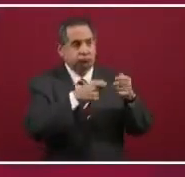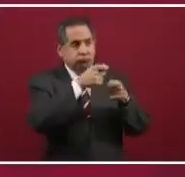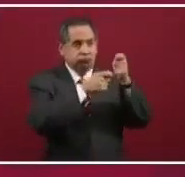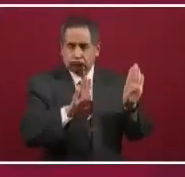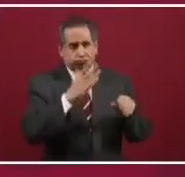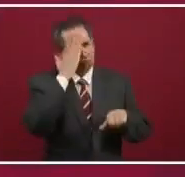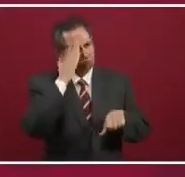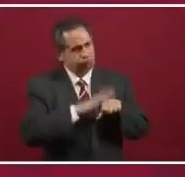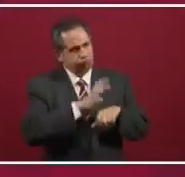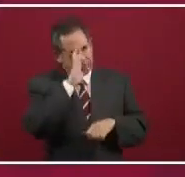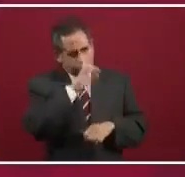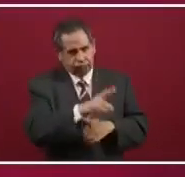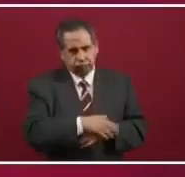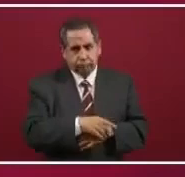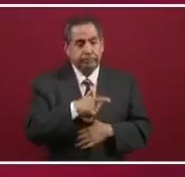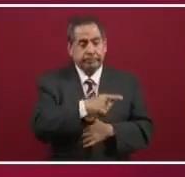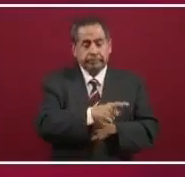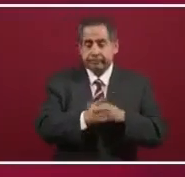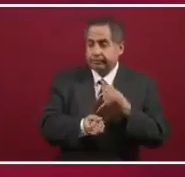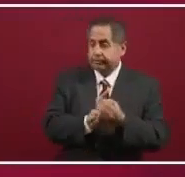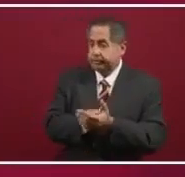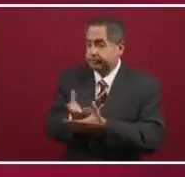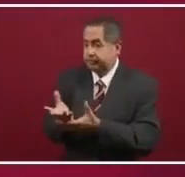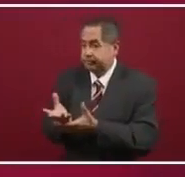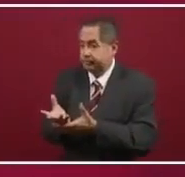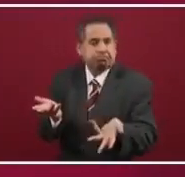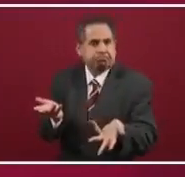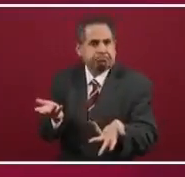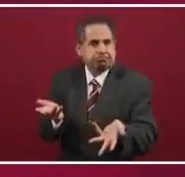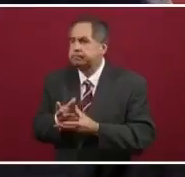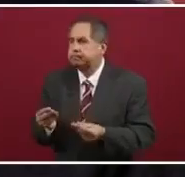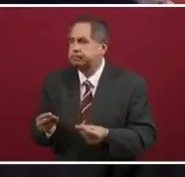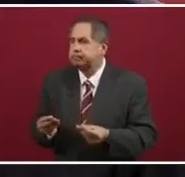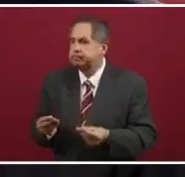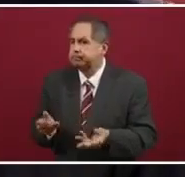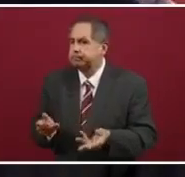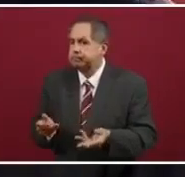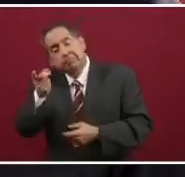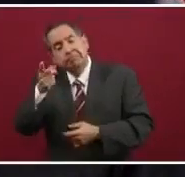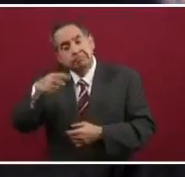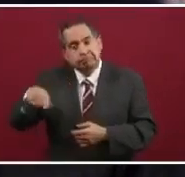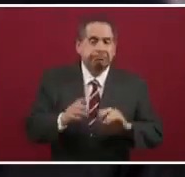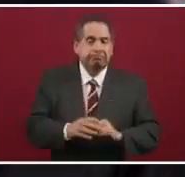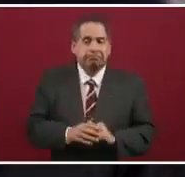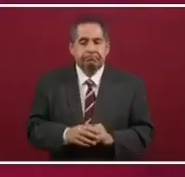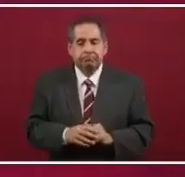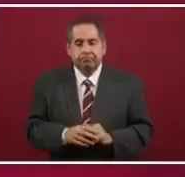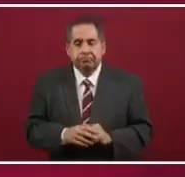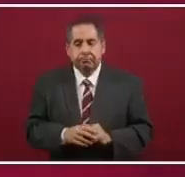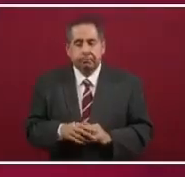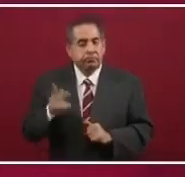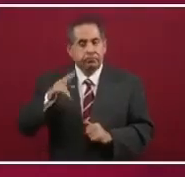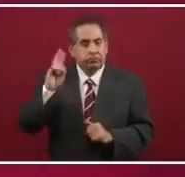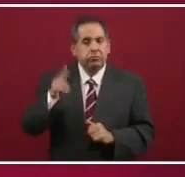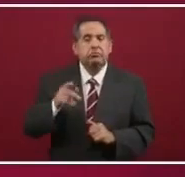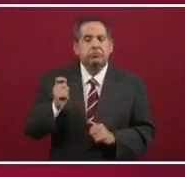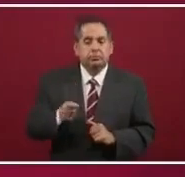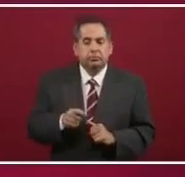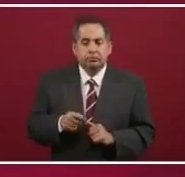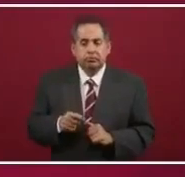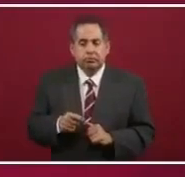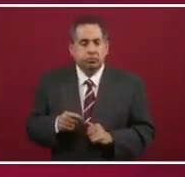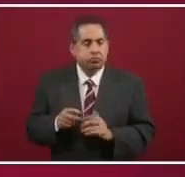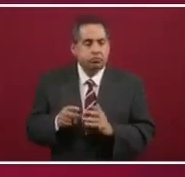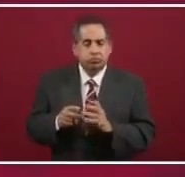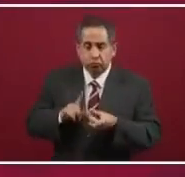vivió. Bueno, salió de esa casa y ya no se supo de él. Hay versiones, pero lo cierto es que nunca